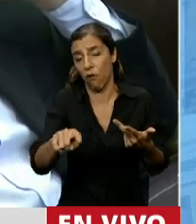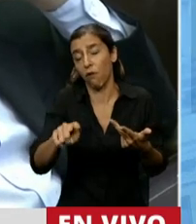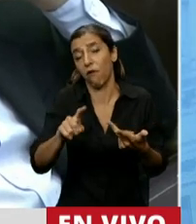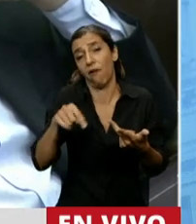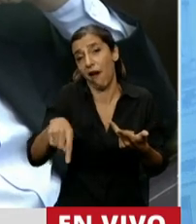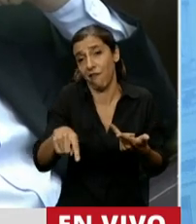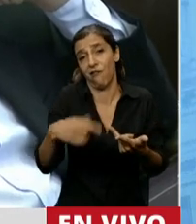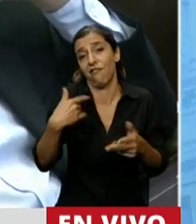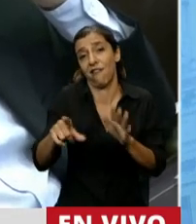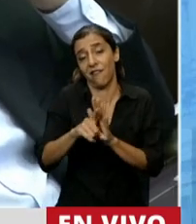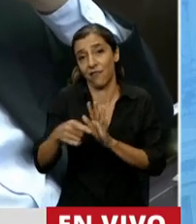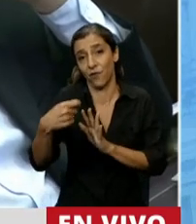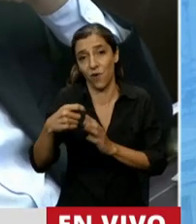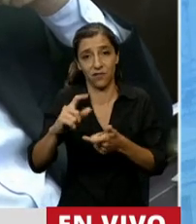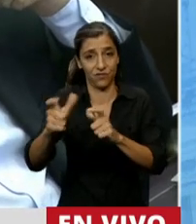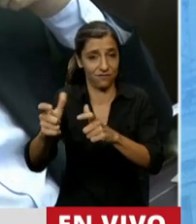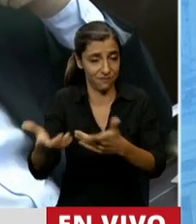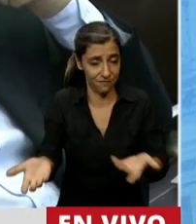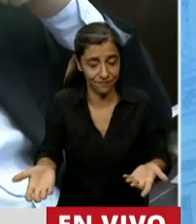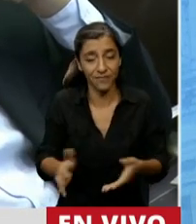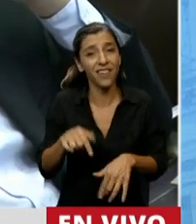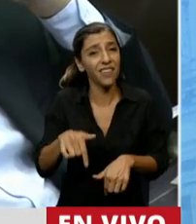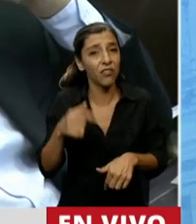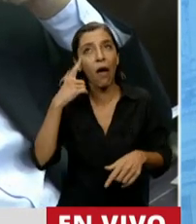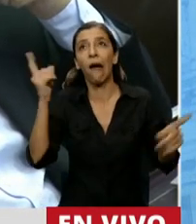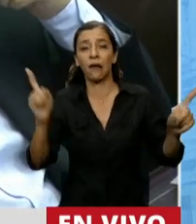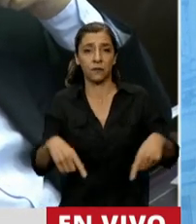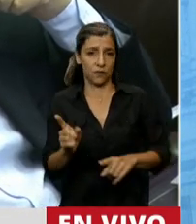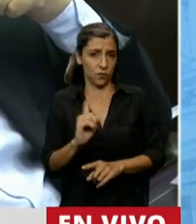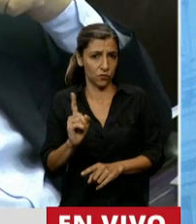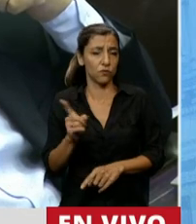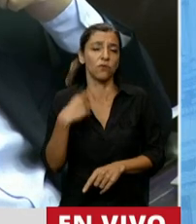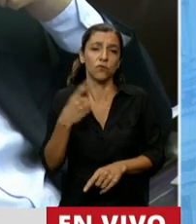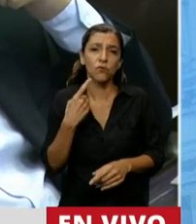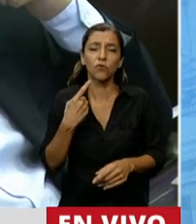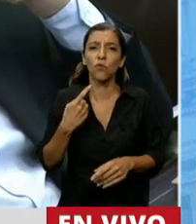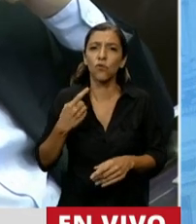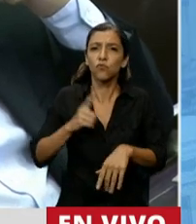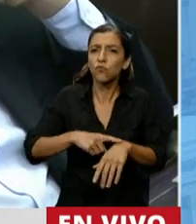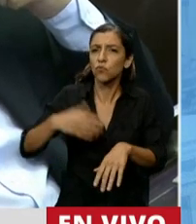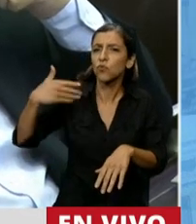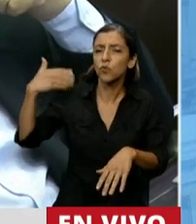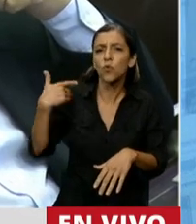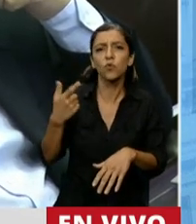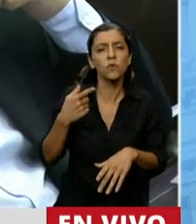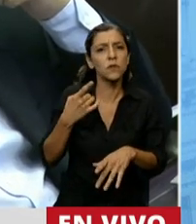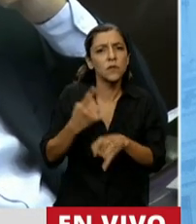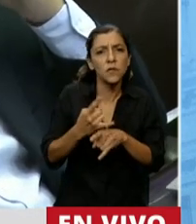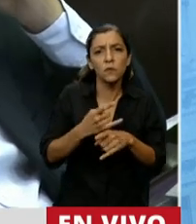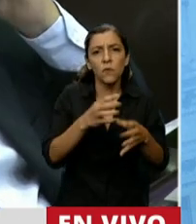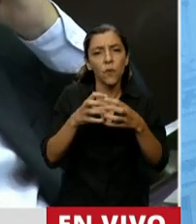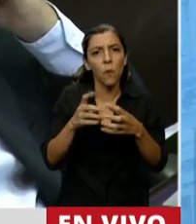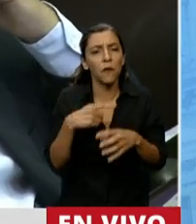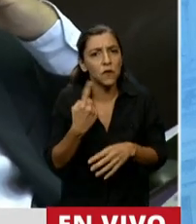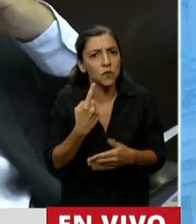fórmula jubilatoria. Y esto no es casual, nosotros lo venimos planteando desde hace mucho tiempo en cada uno de los debates que se vienen